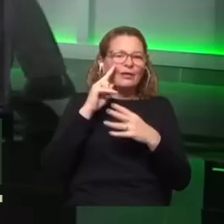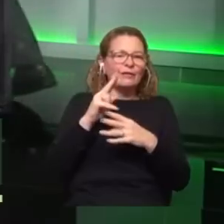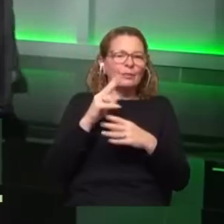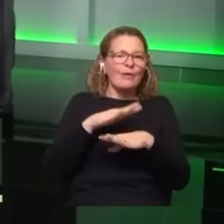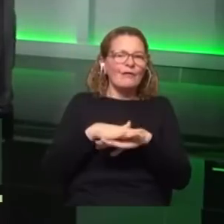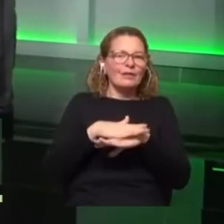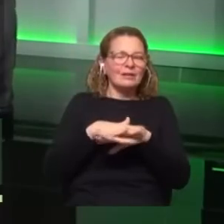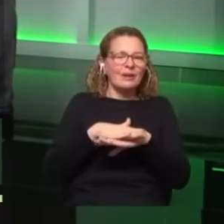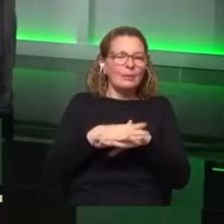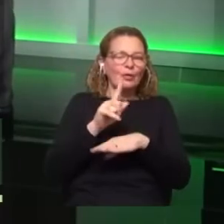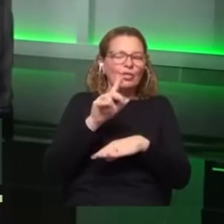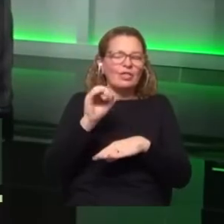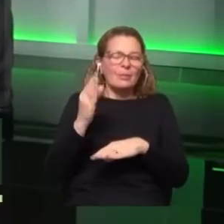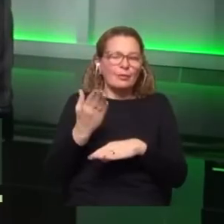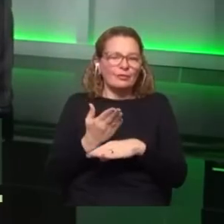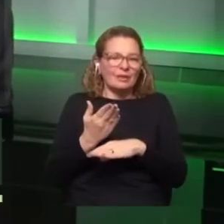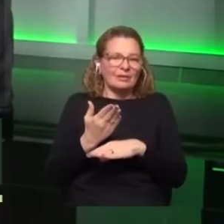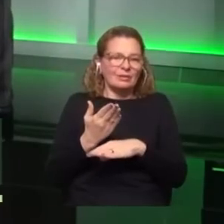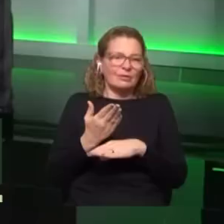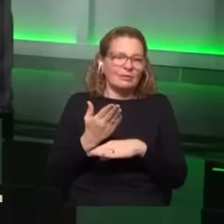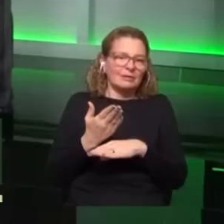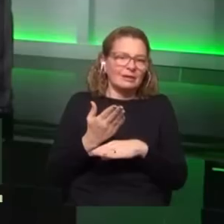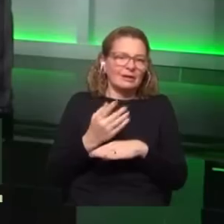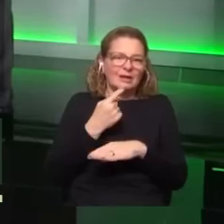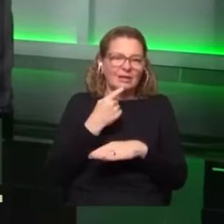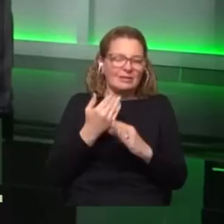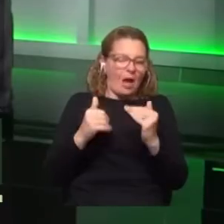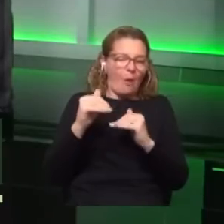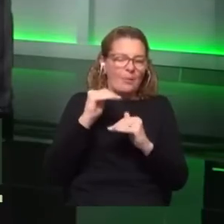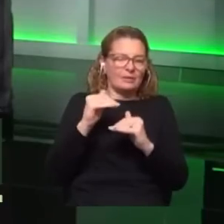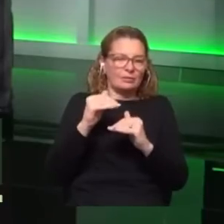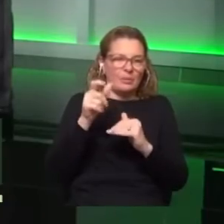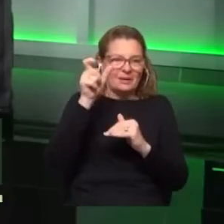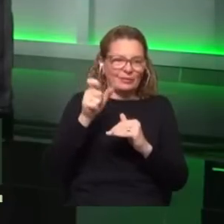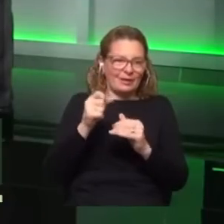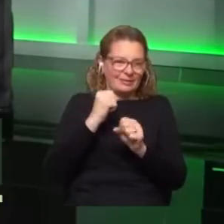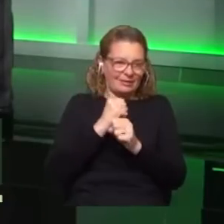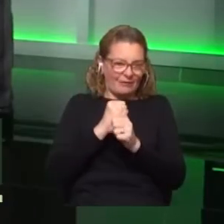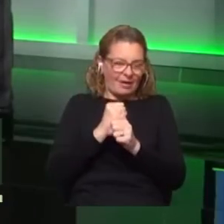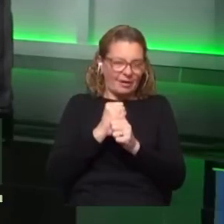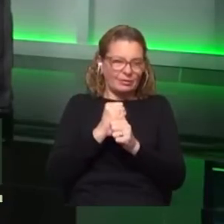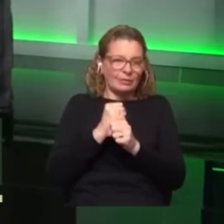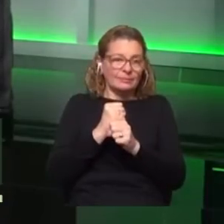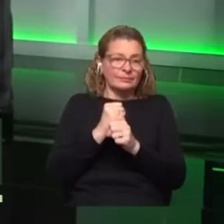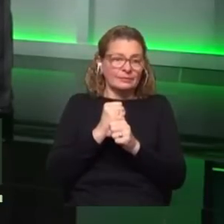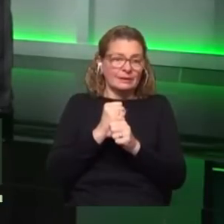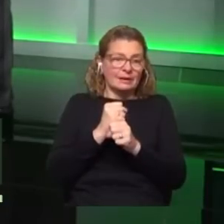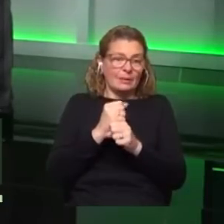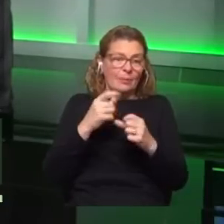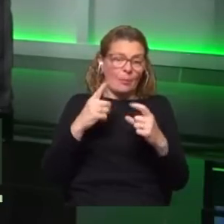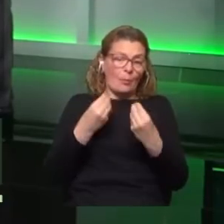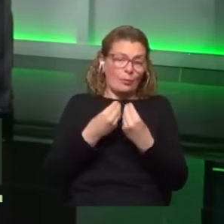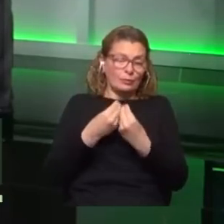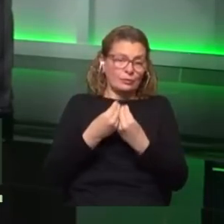apenas un 10% es los que están declarando Un aumento del personal ocupado dado que la mayoría está esperando